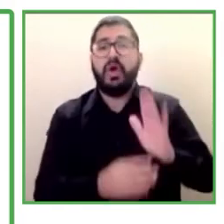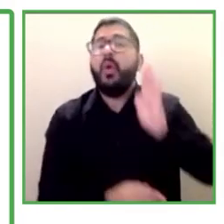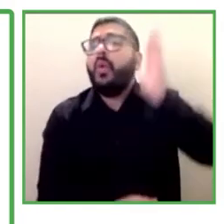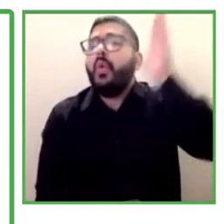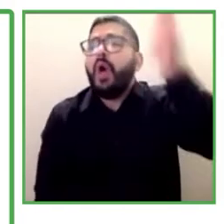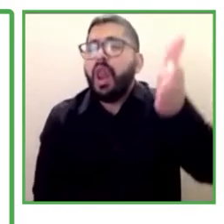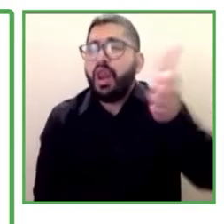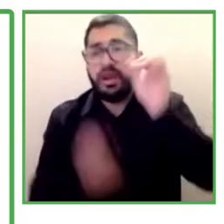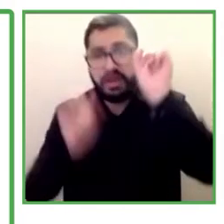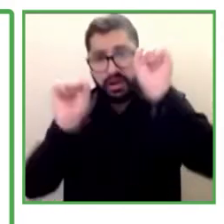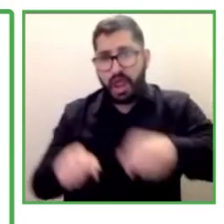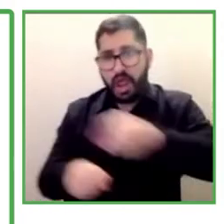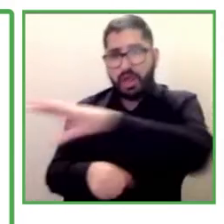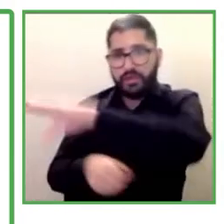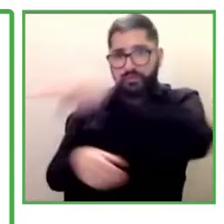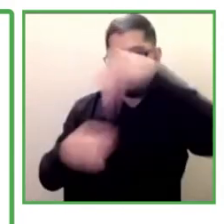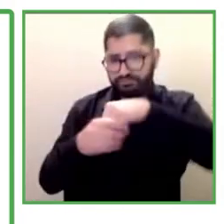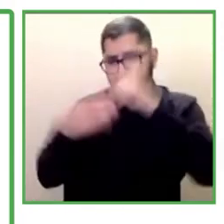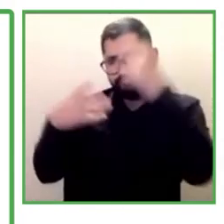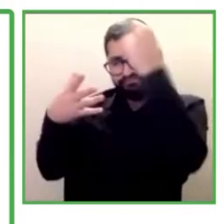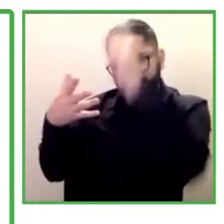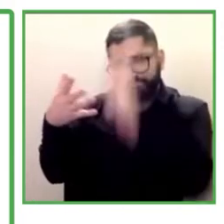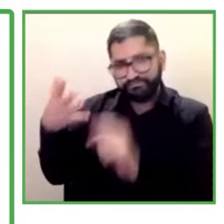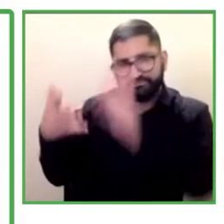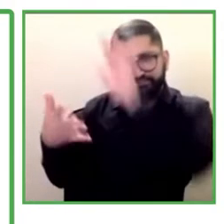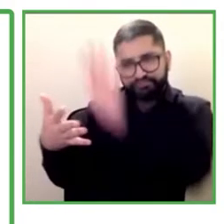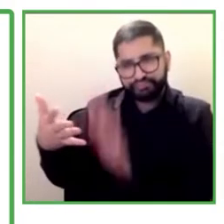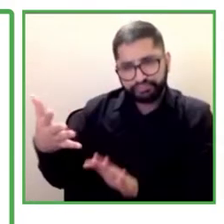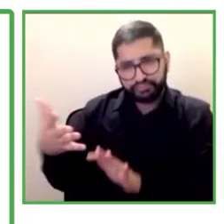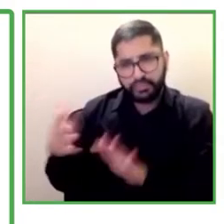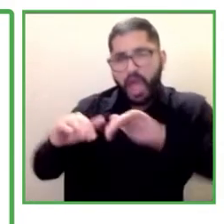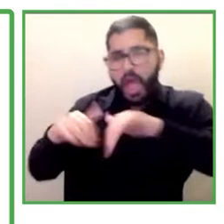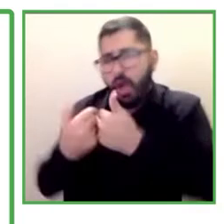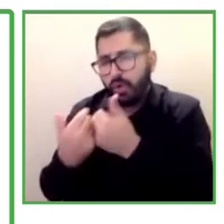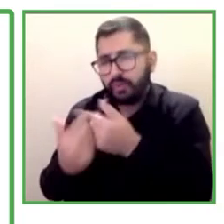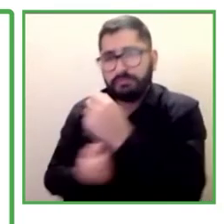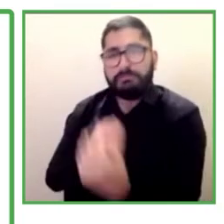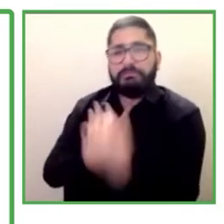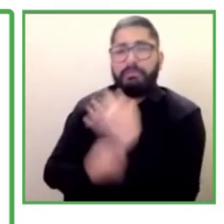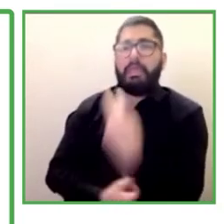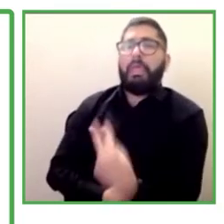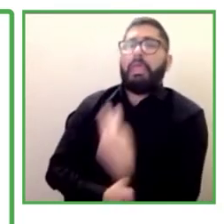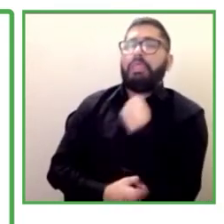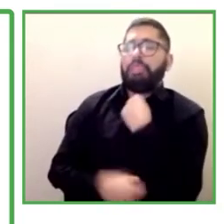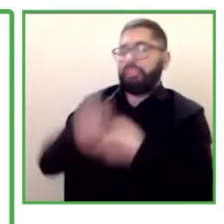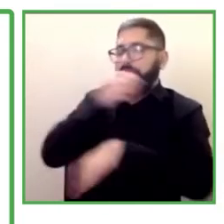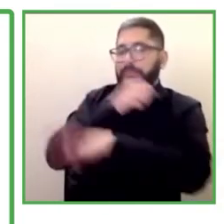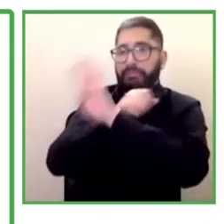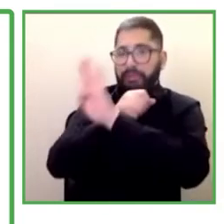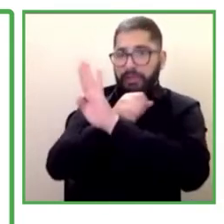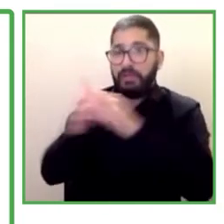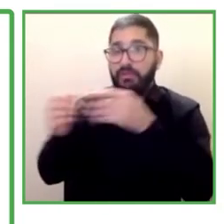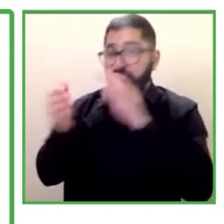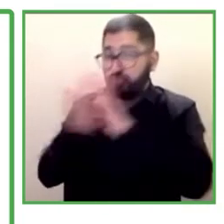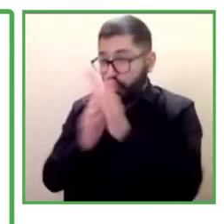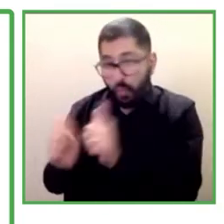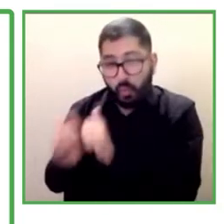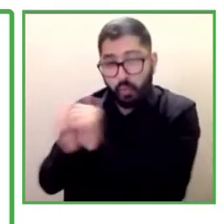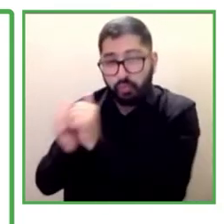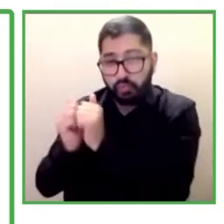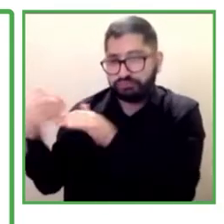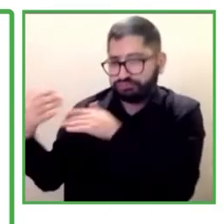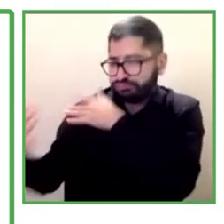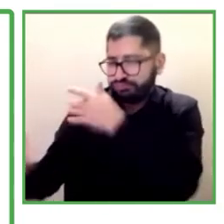política pública y, por supuesto, con las empresas para generar buenas prácticas. Les comentaba, otros impactos del